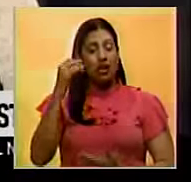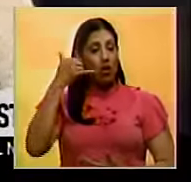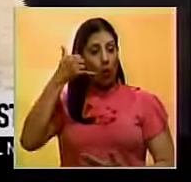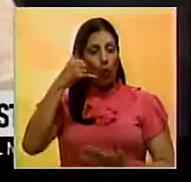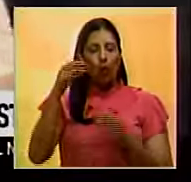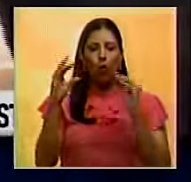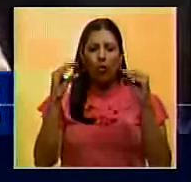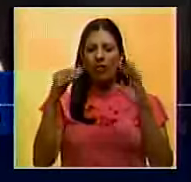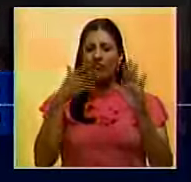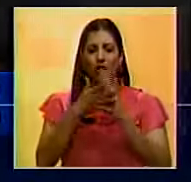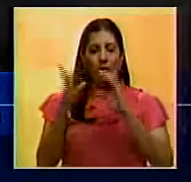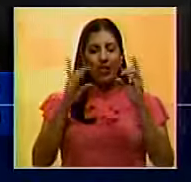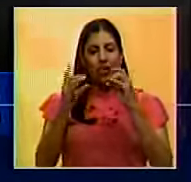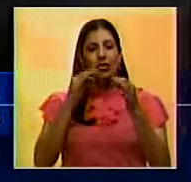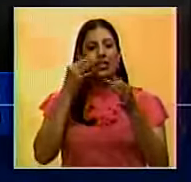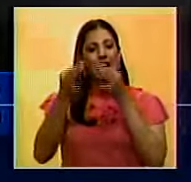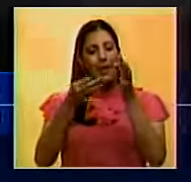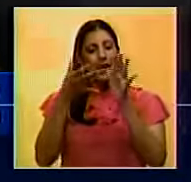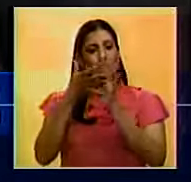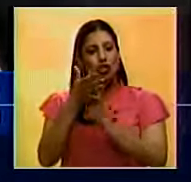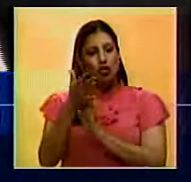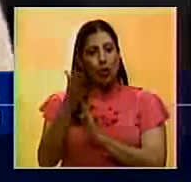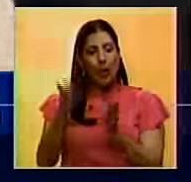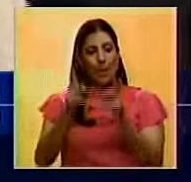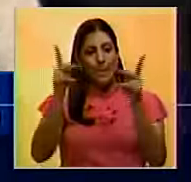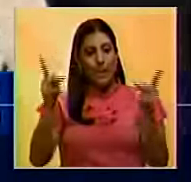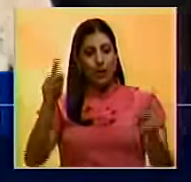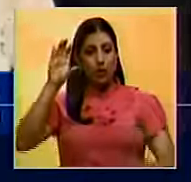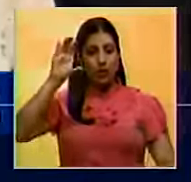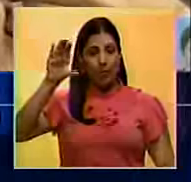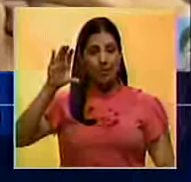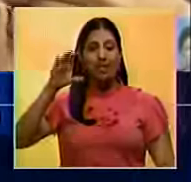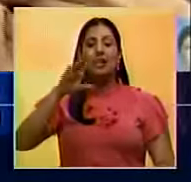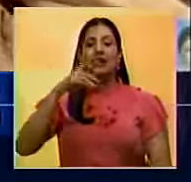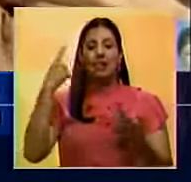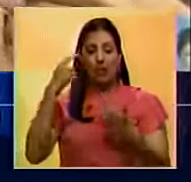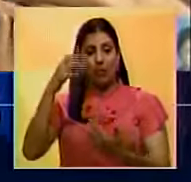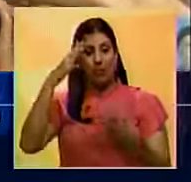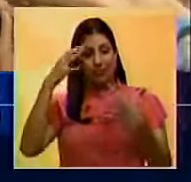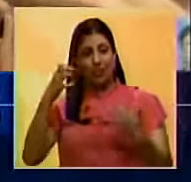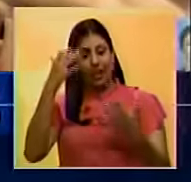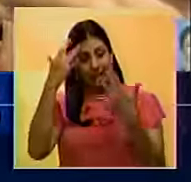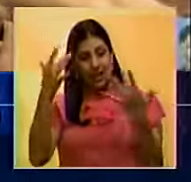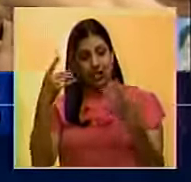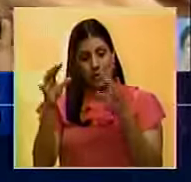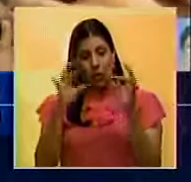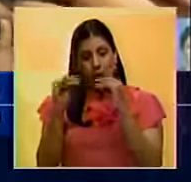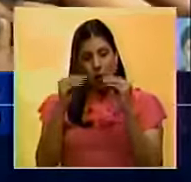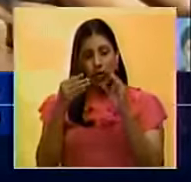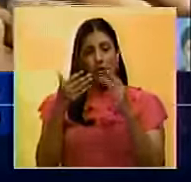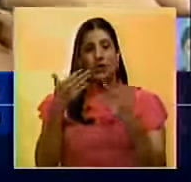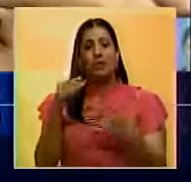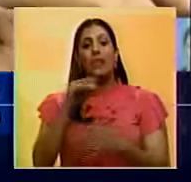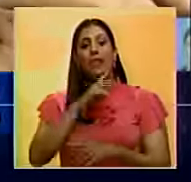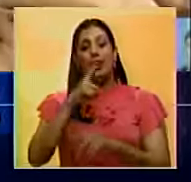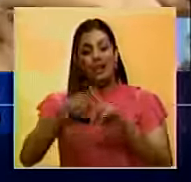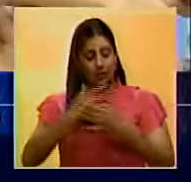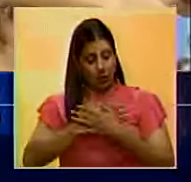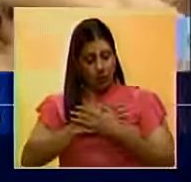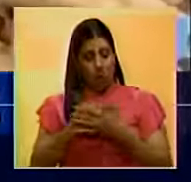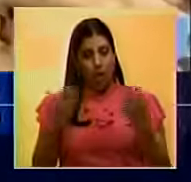audio ambos discuten sobre las declaraciones para el diario de la nación del exagente de inteligencia Jaime stiuso ex